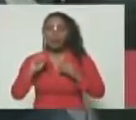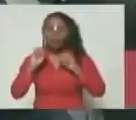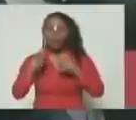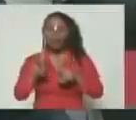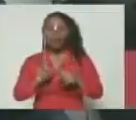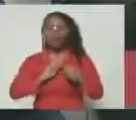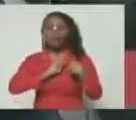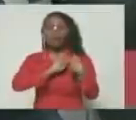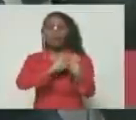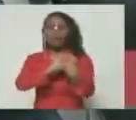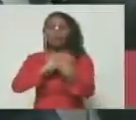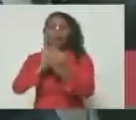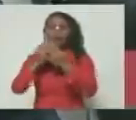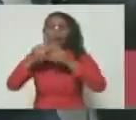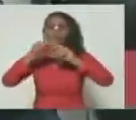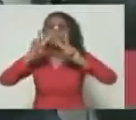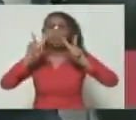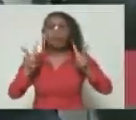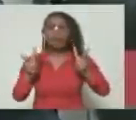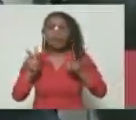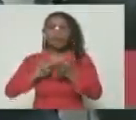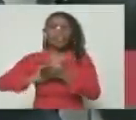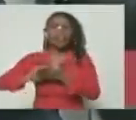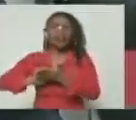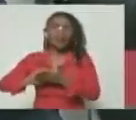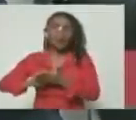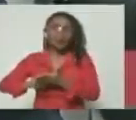Diálogo, paz y reconciliación.